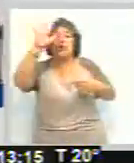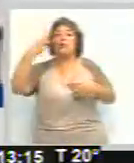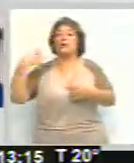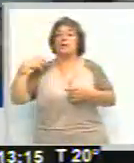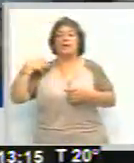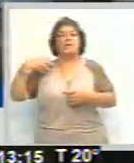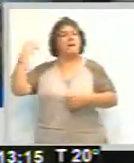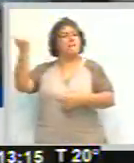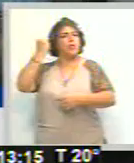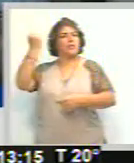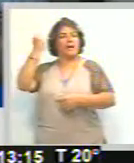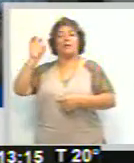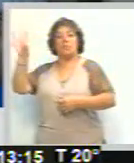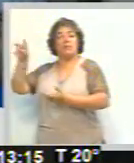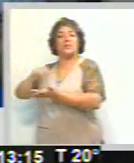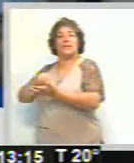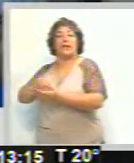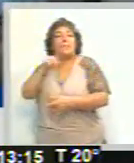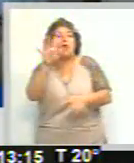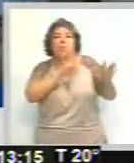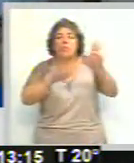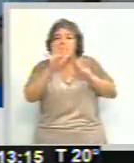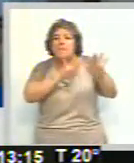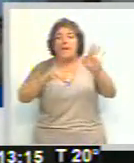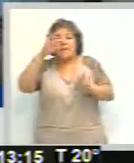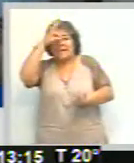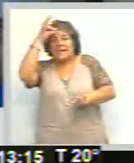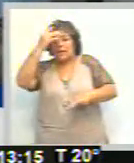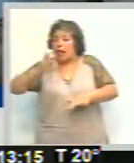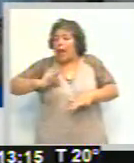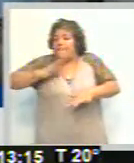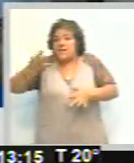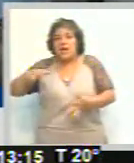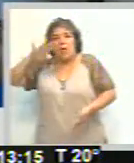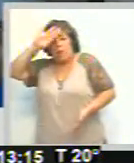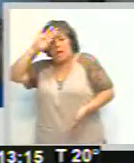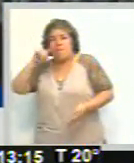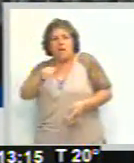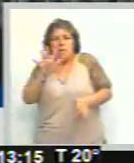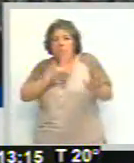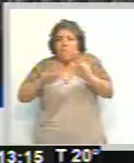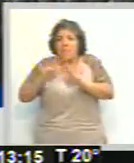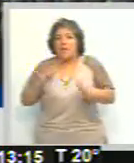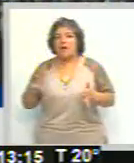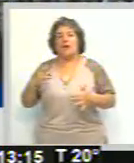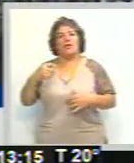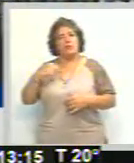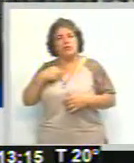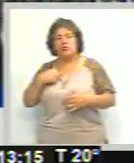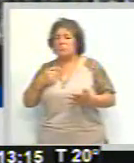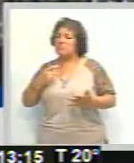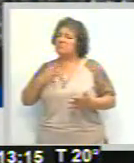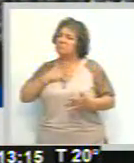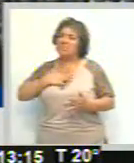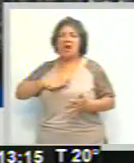la provincia. Justamente, ¿cómo te estás preparando para interpretar al general Güemes? Me estoy preparando de una forma